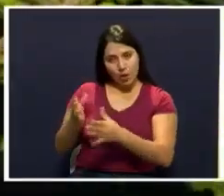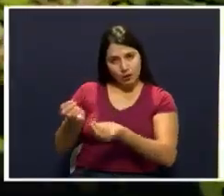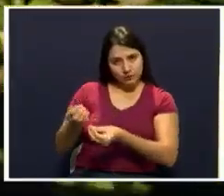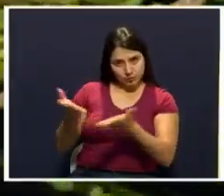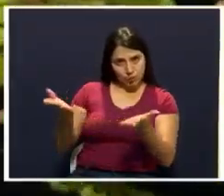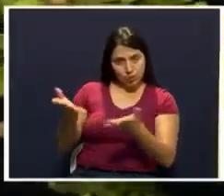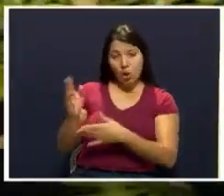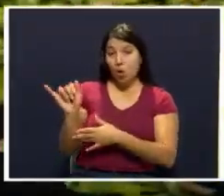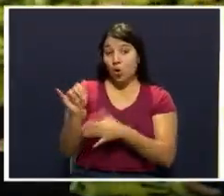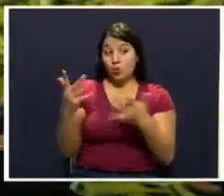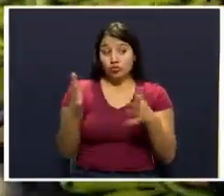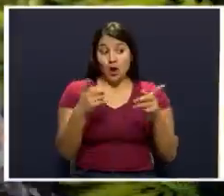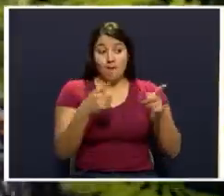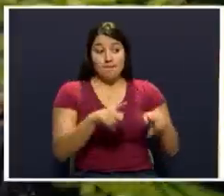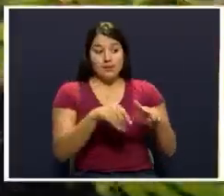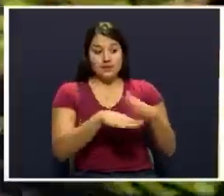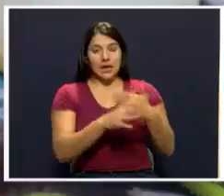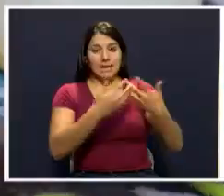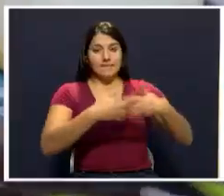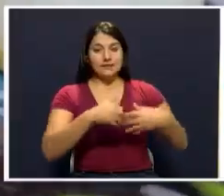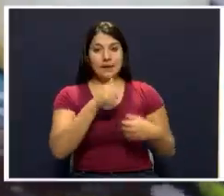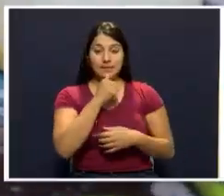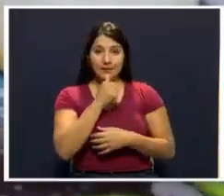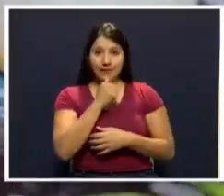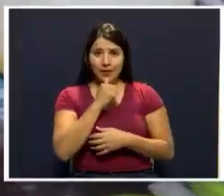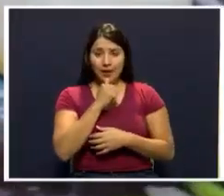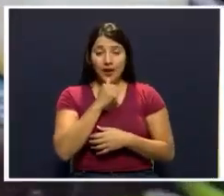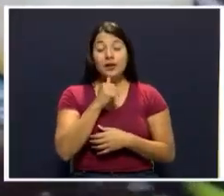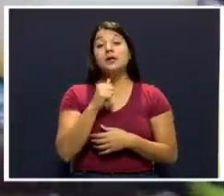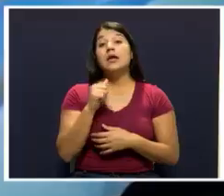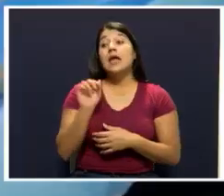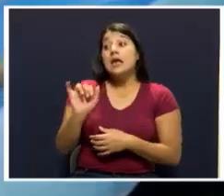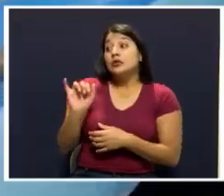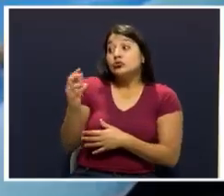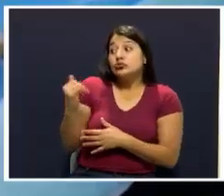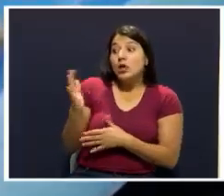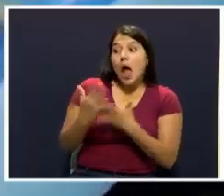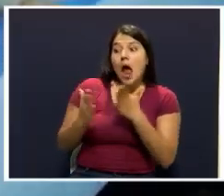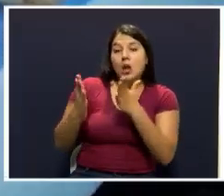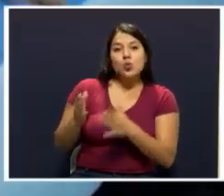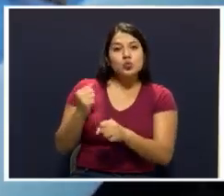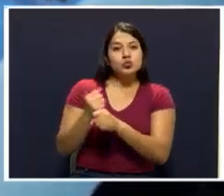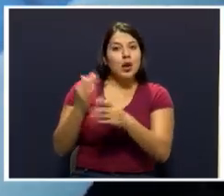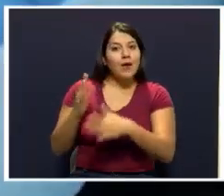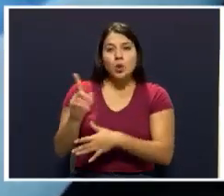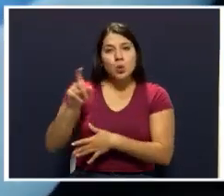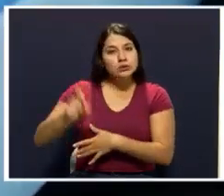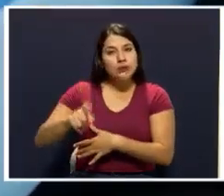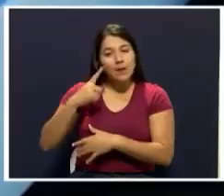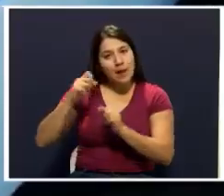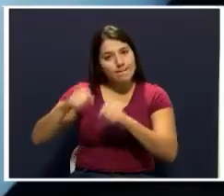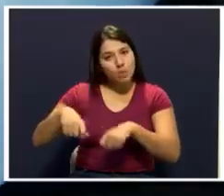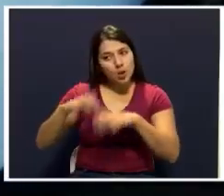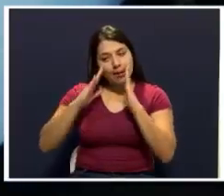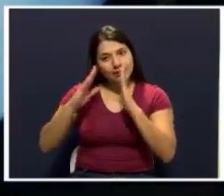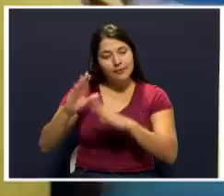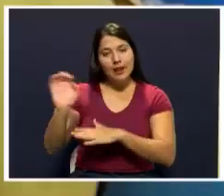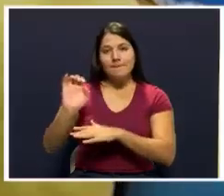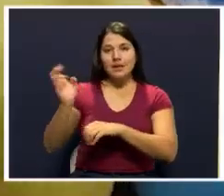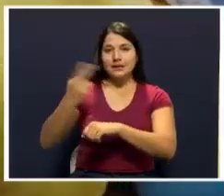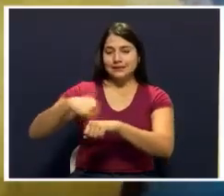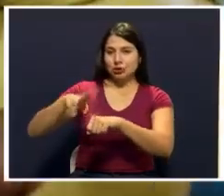tal y como sucede en el ámbito privado. Esto en los casos que no son necesarios para la atención de lo que es toda la emergencia